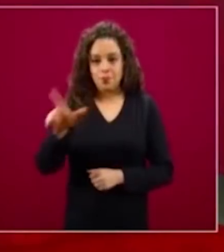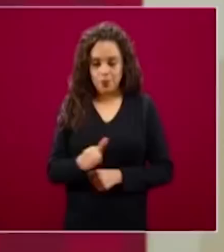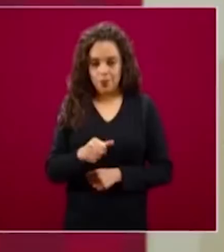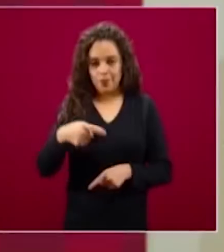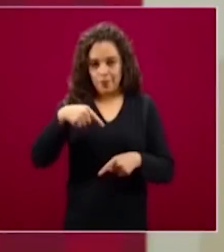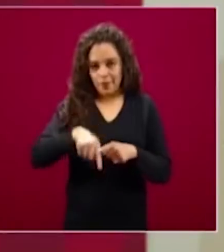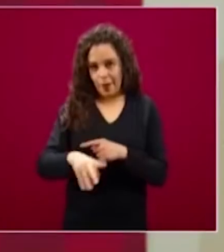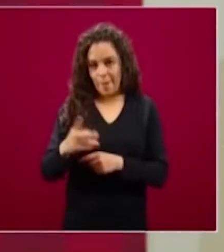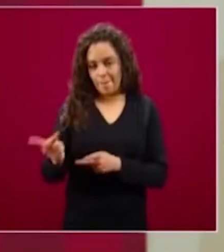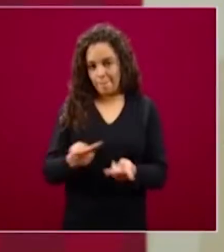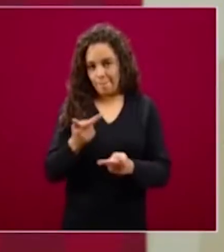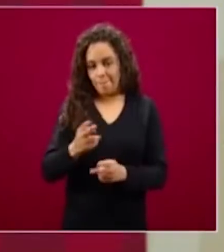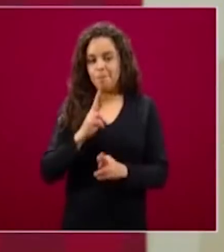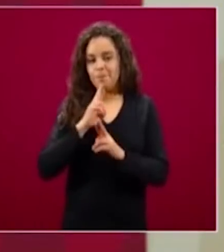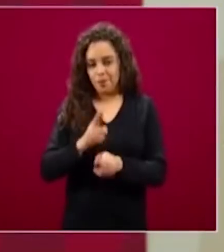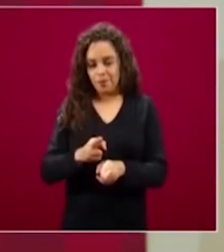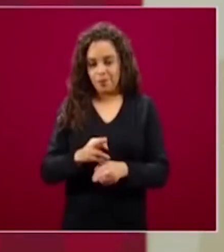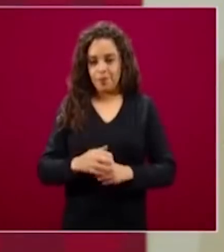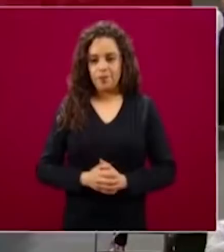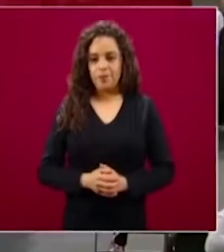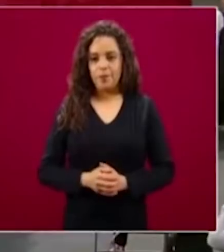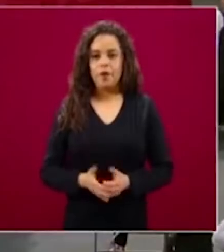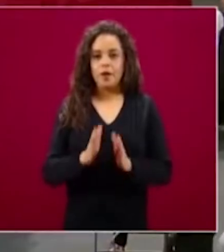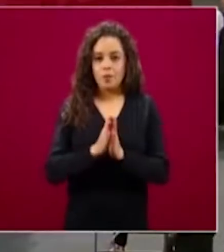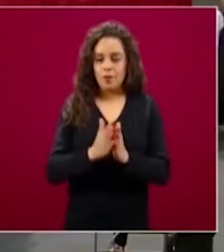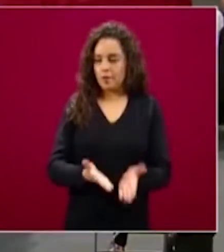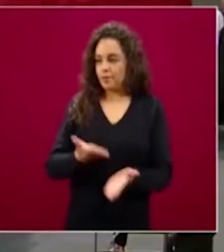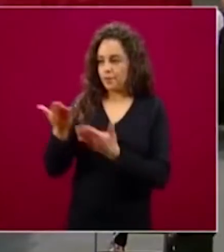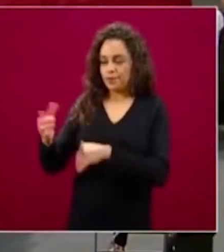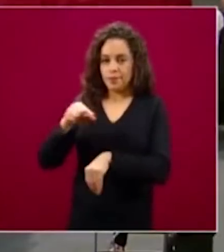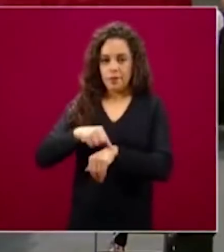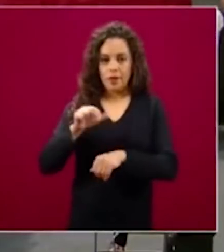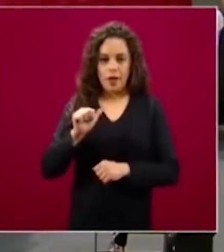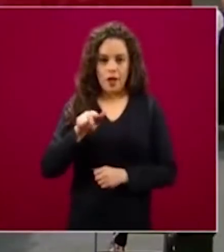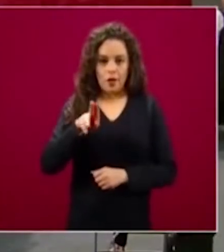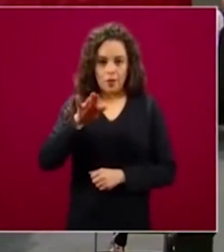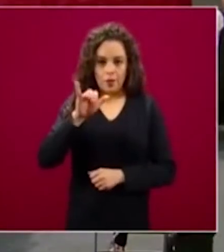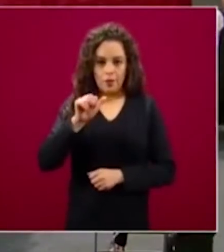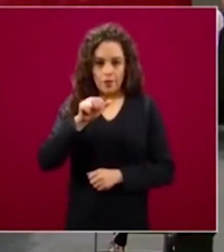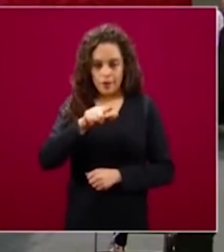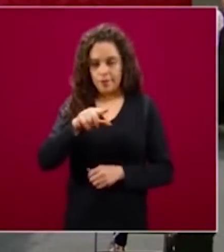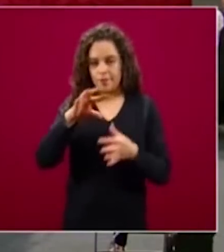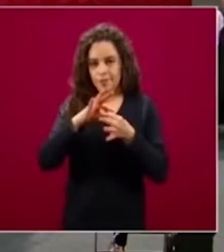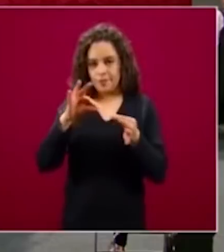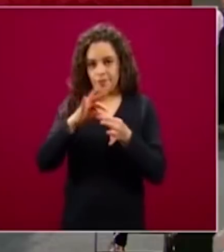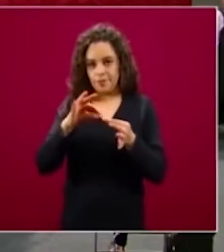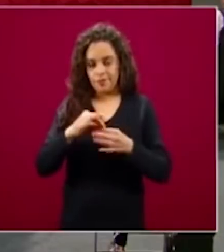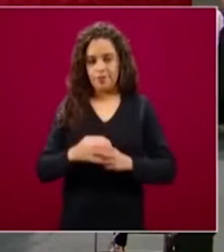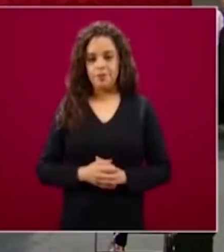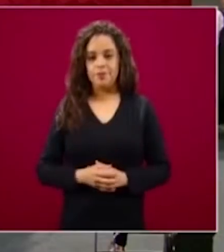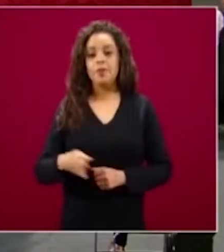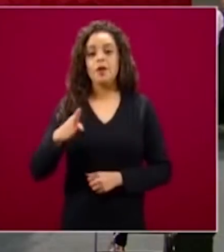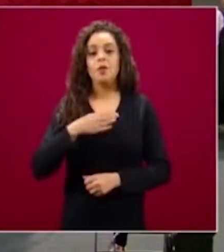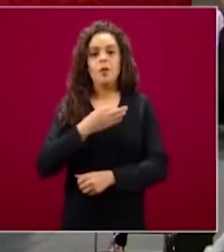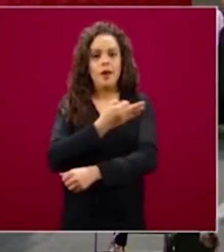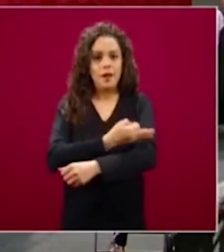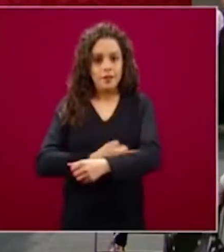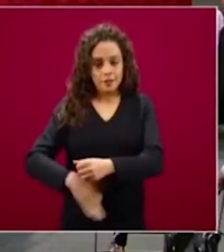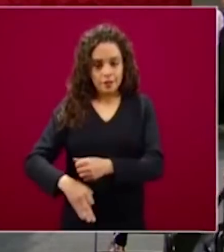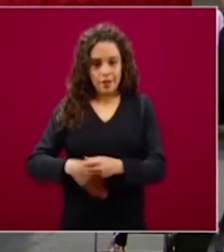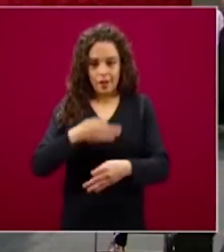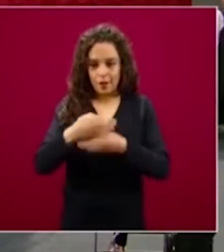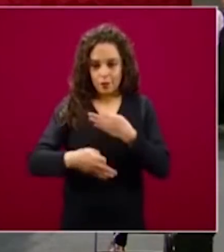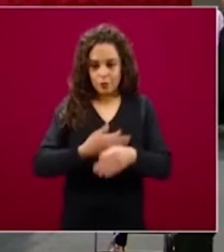Le pido al doctor Alomía si es tan amable de… Con mucho gusto, señor subsecretario. Muy buenas tardes con todas y